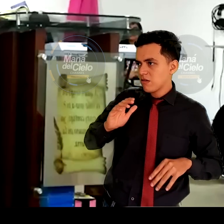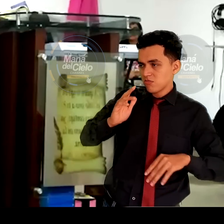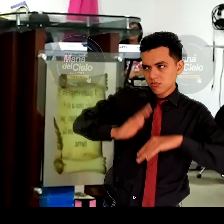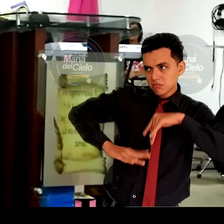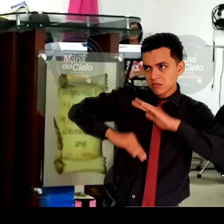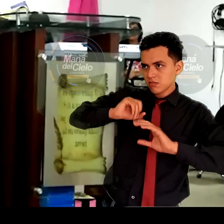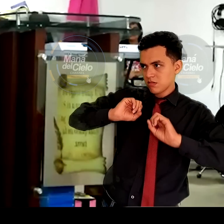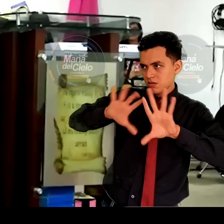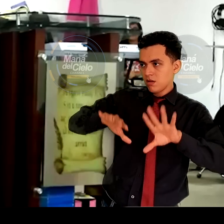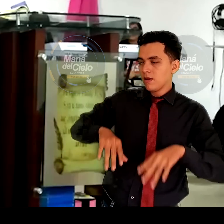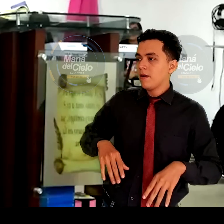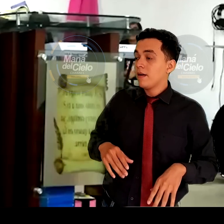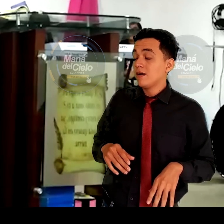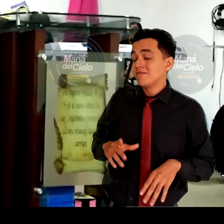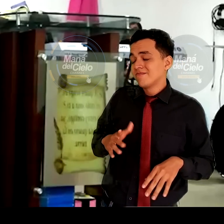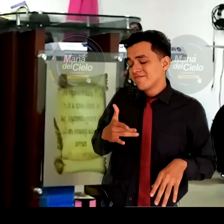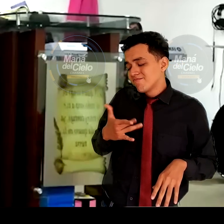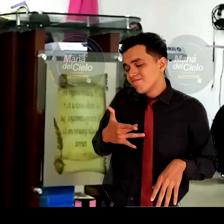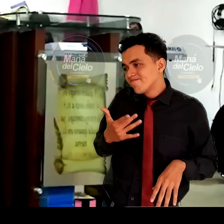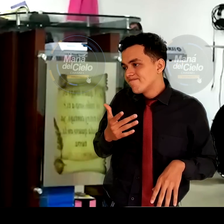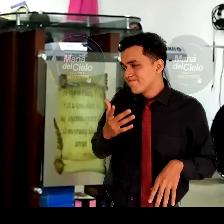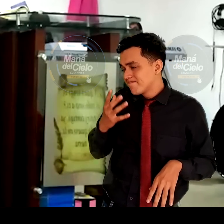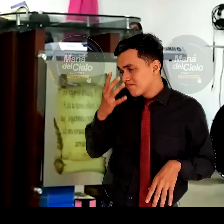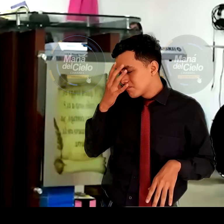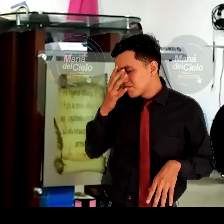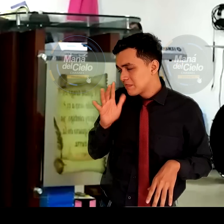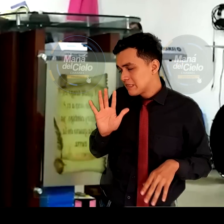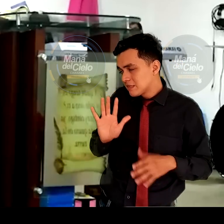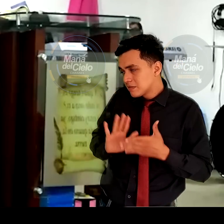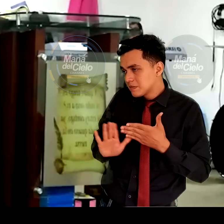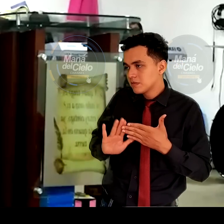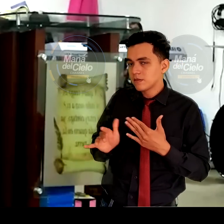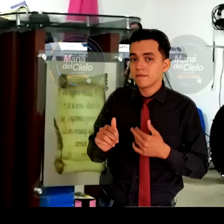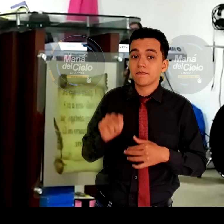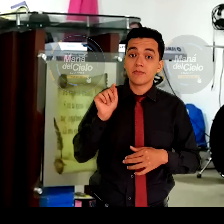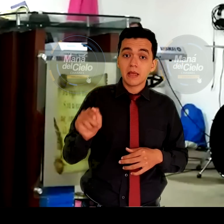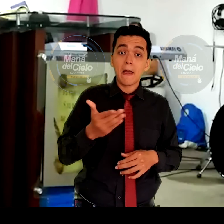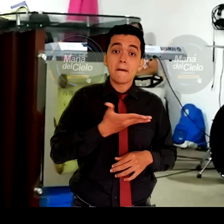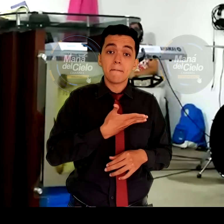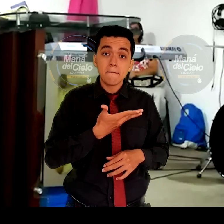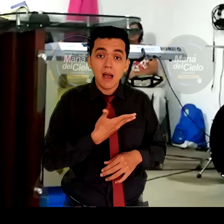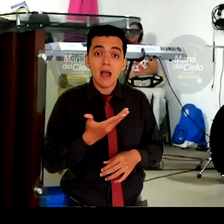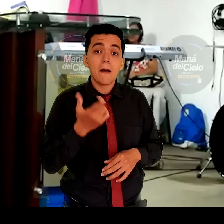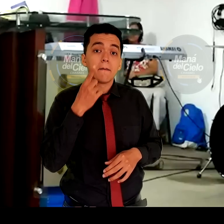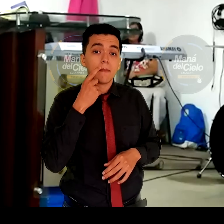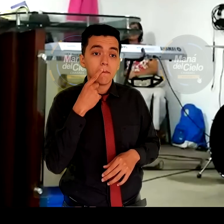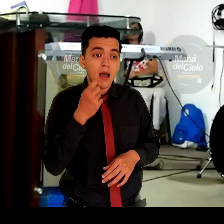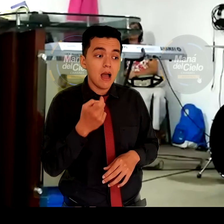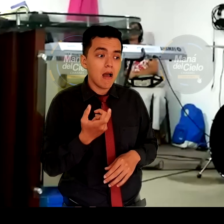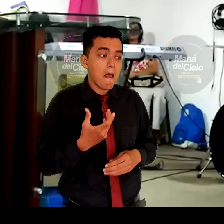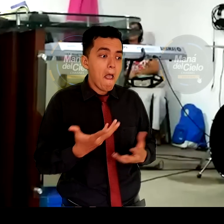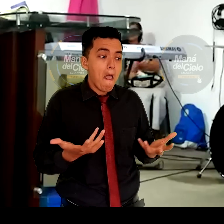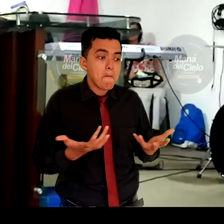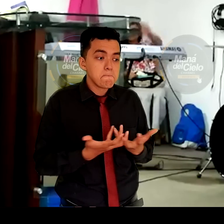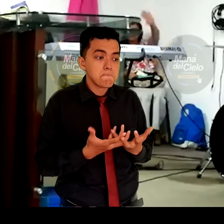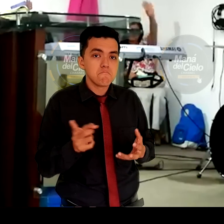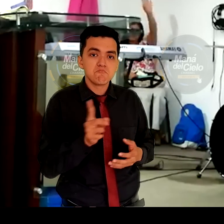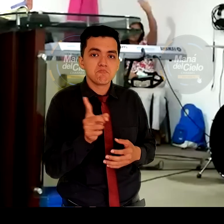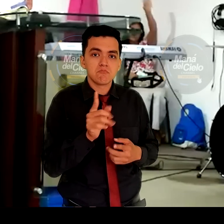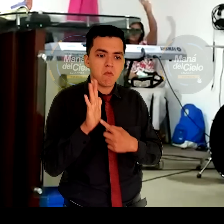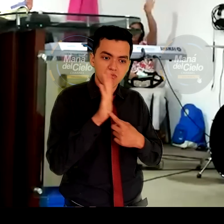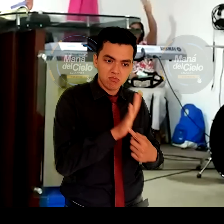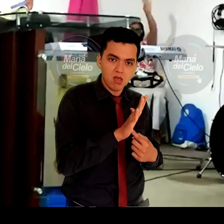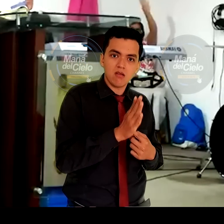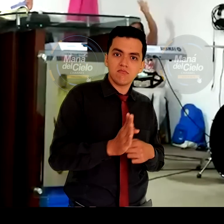problema, hermano, cuando la leche se riega, pero cuando hay un papá y una mamá llenos del Espíritu Santo, no se quedan con la leche regada, muestran a uno que tiene todo poder,